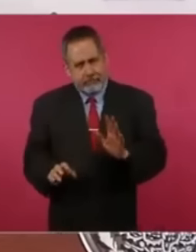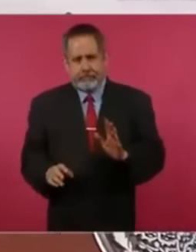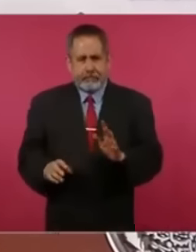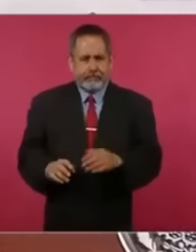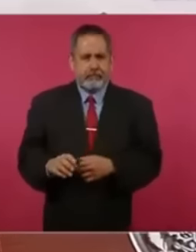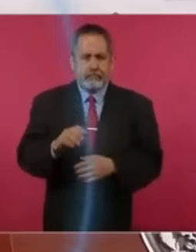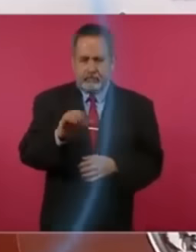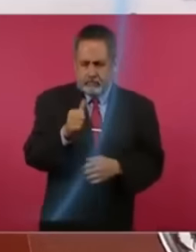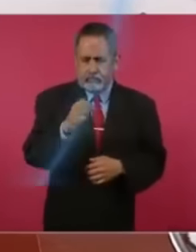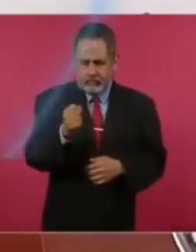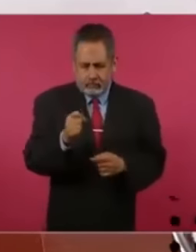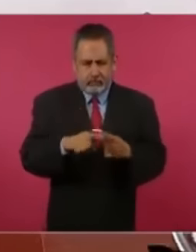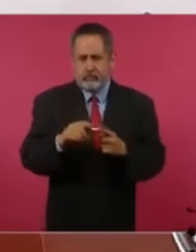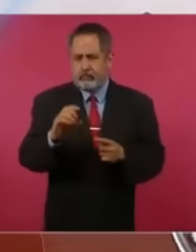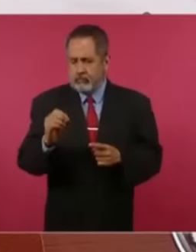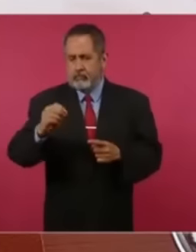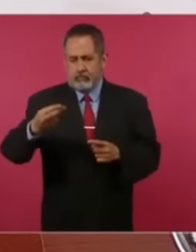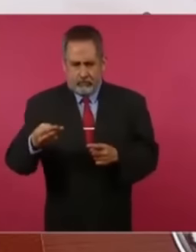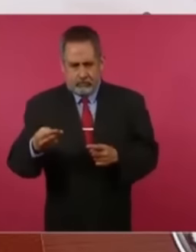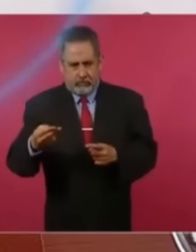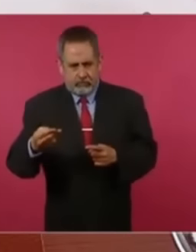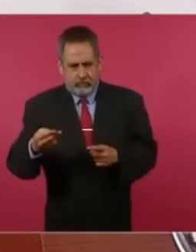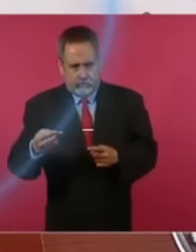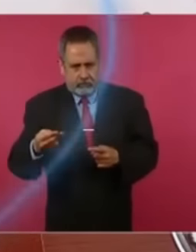es agosto, septiembre, octubre.